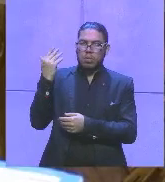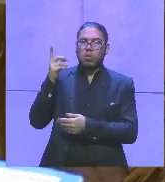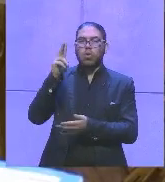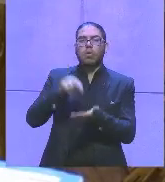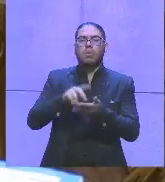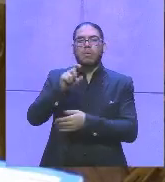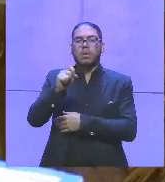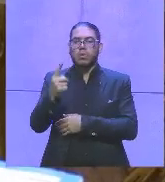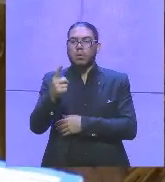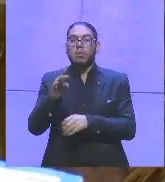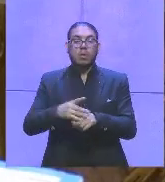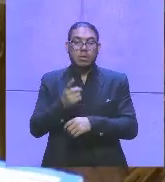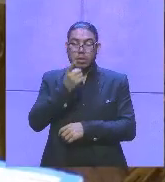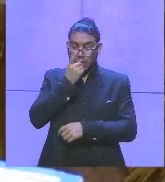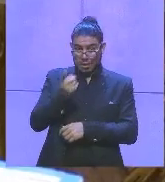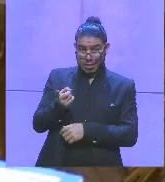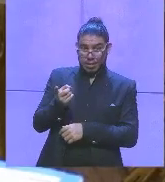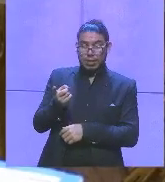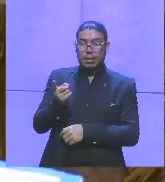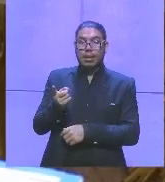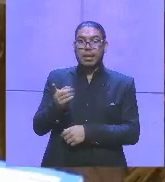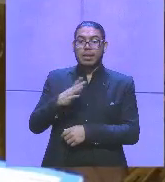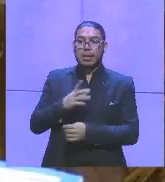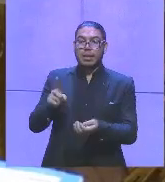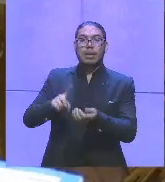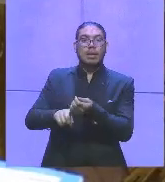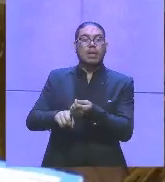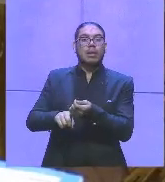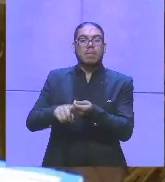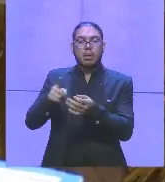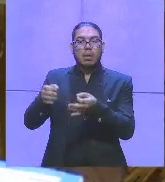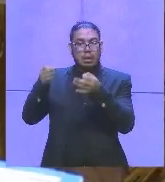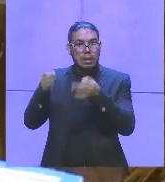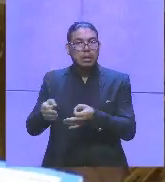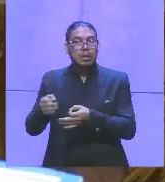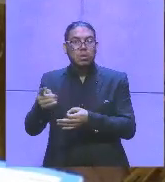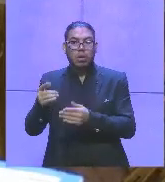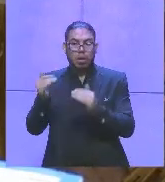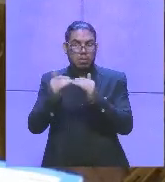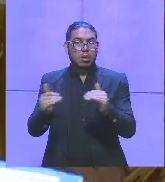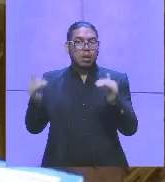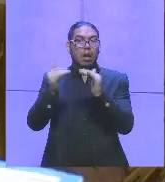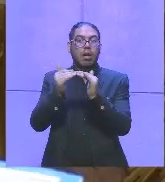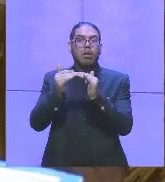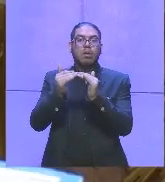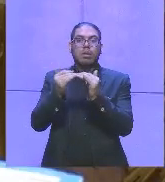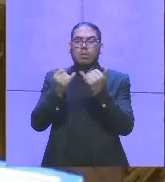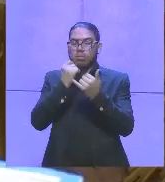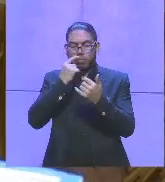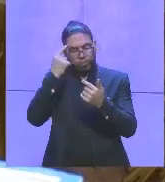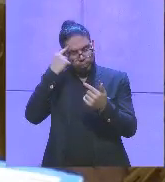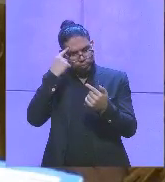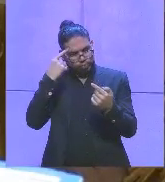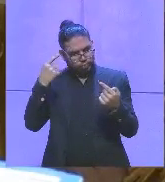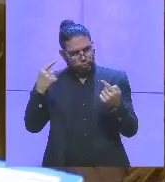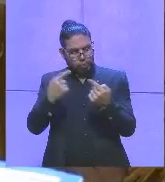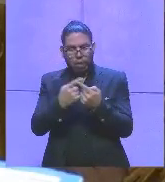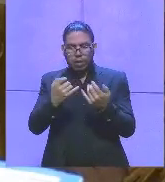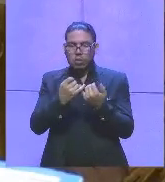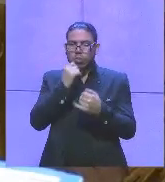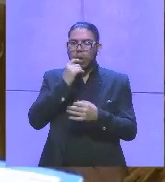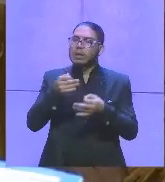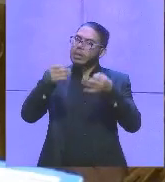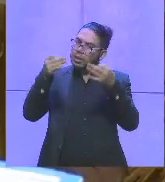a que afirma que la medida tomada por la Sala para garantizar el principio de paridad colisiona con los principios de certeza y de